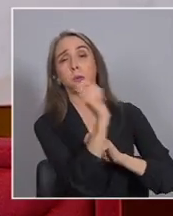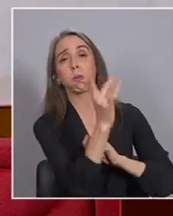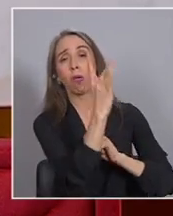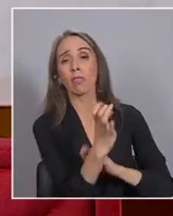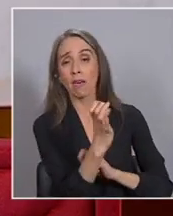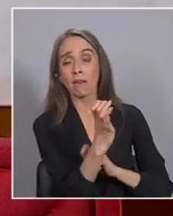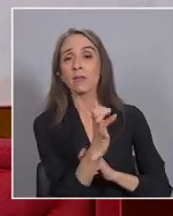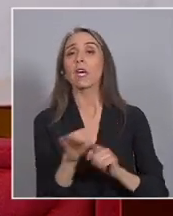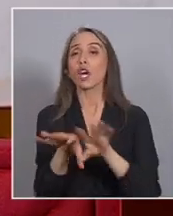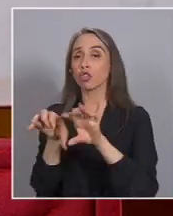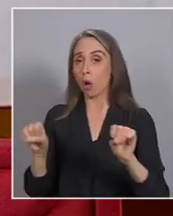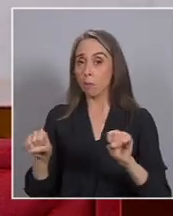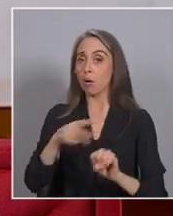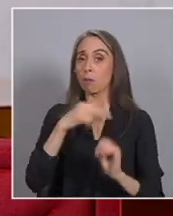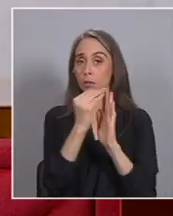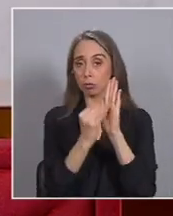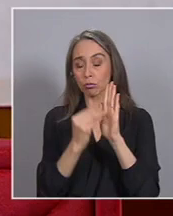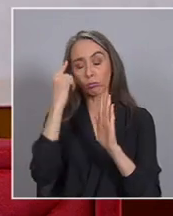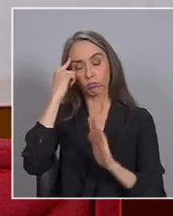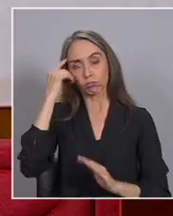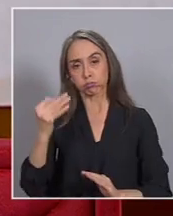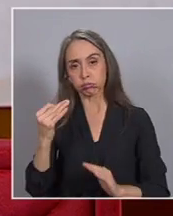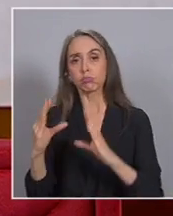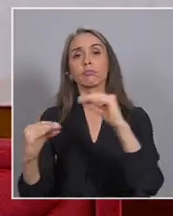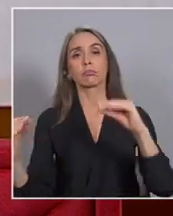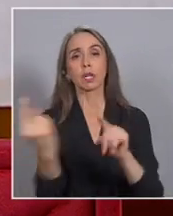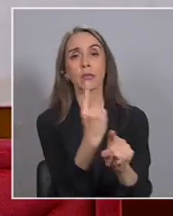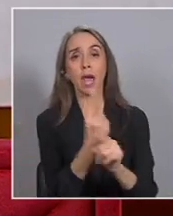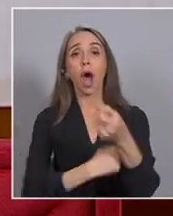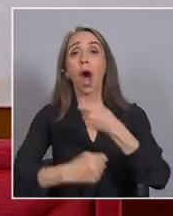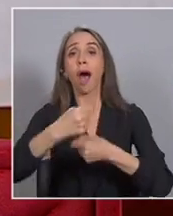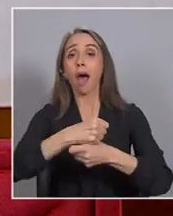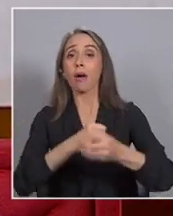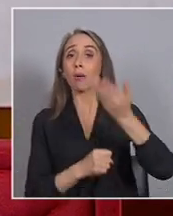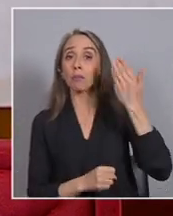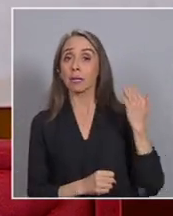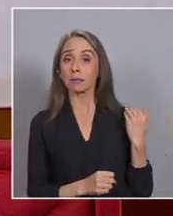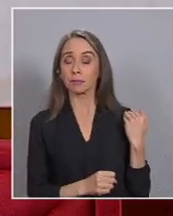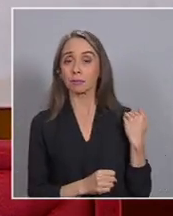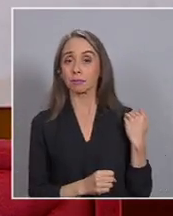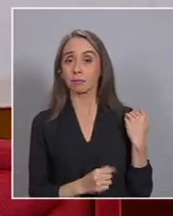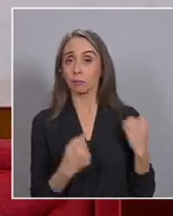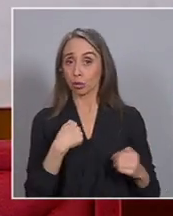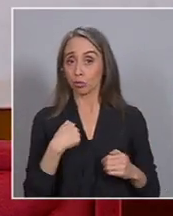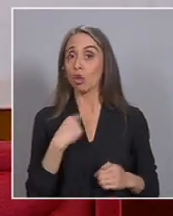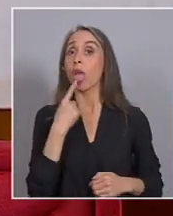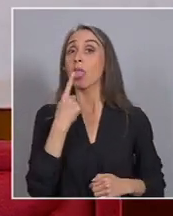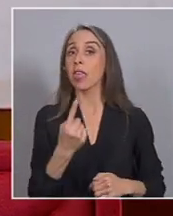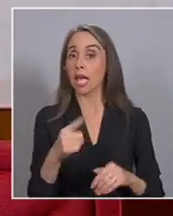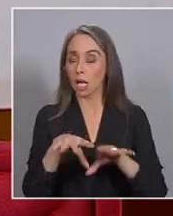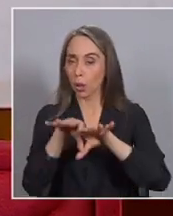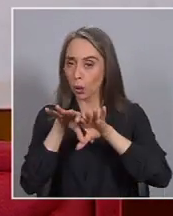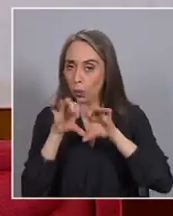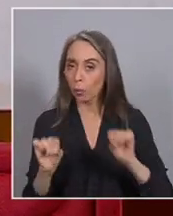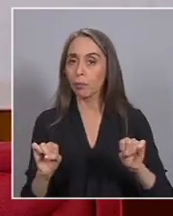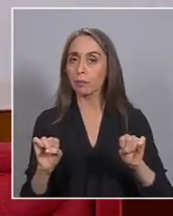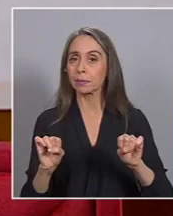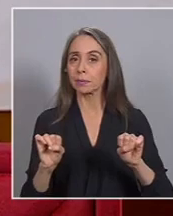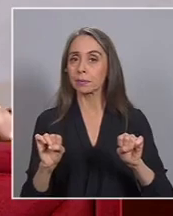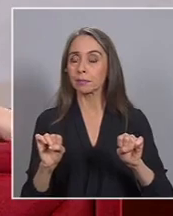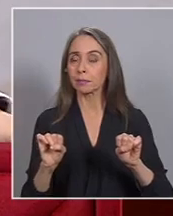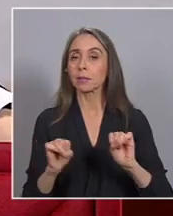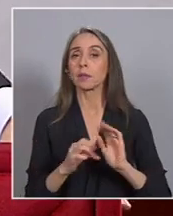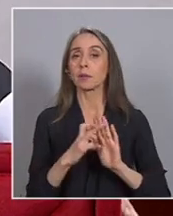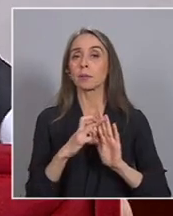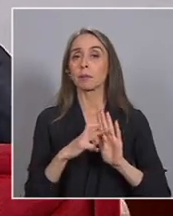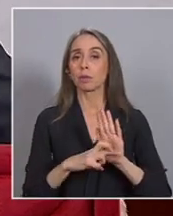abordar con convicción y diálogo. El año pasado me comprometí a